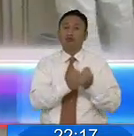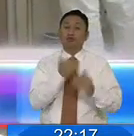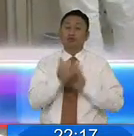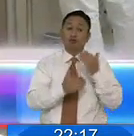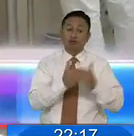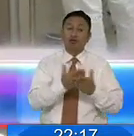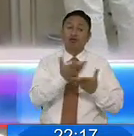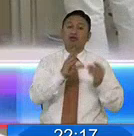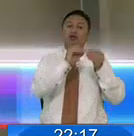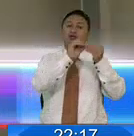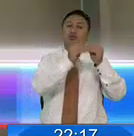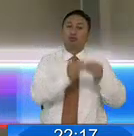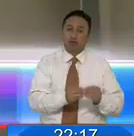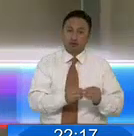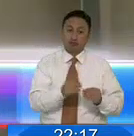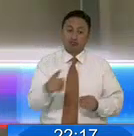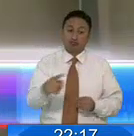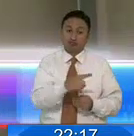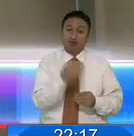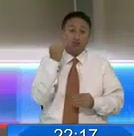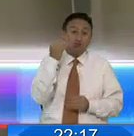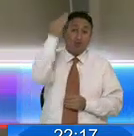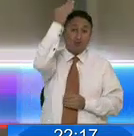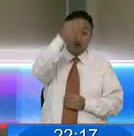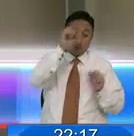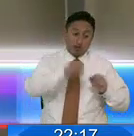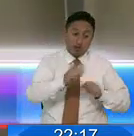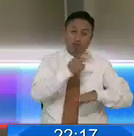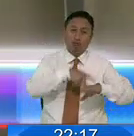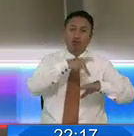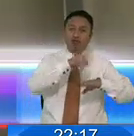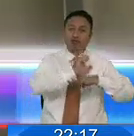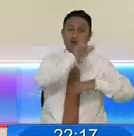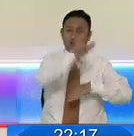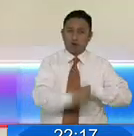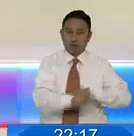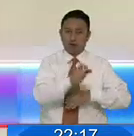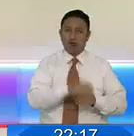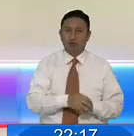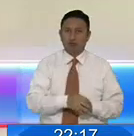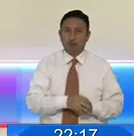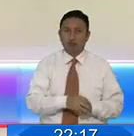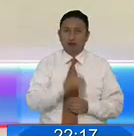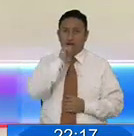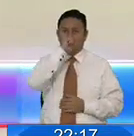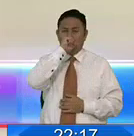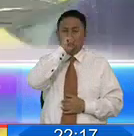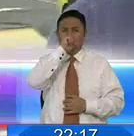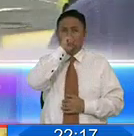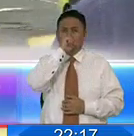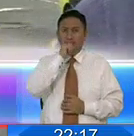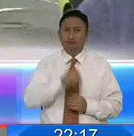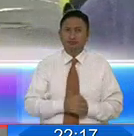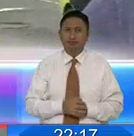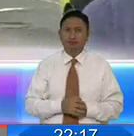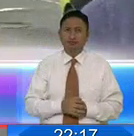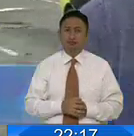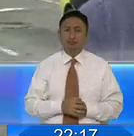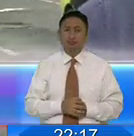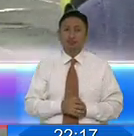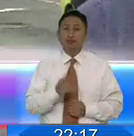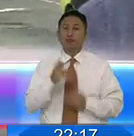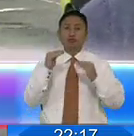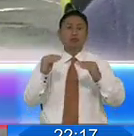formación para que estas plazas a futuro sean cubiertas en su totalidad por médicos ecuatorianos la oferta de los posgrados